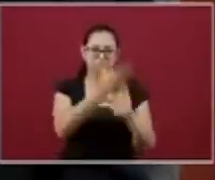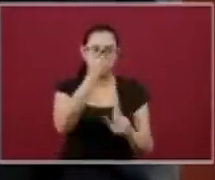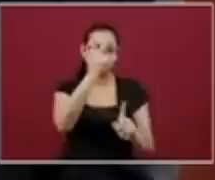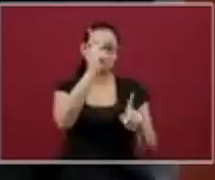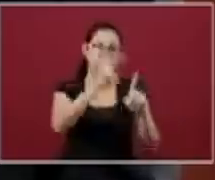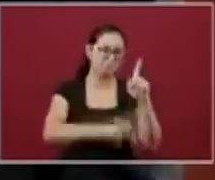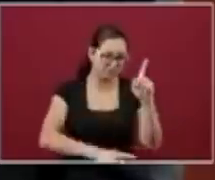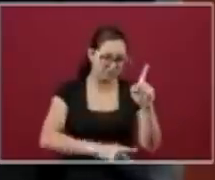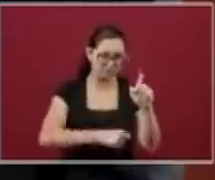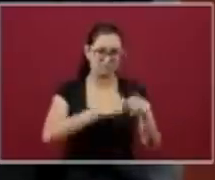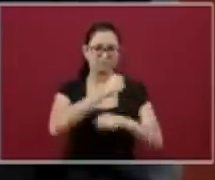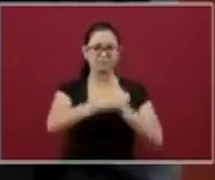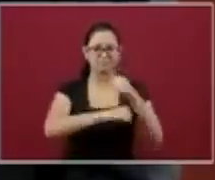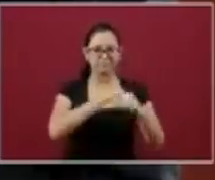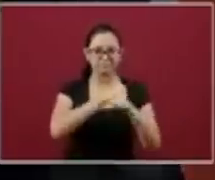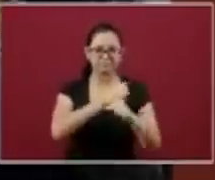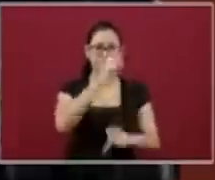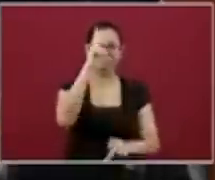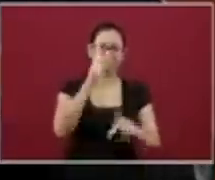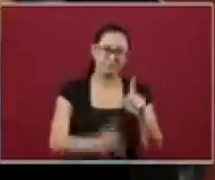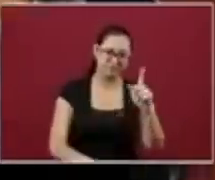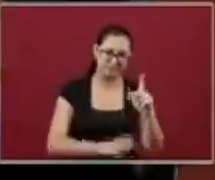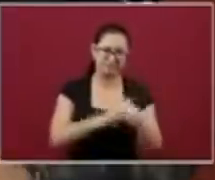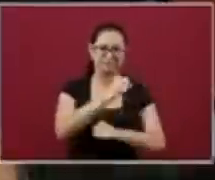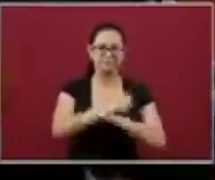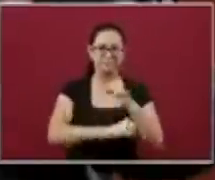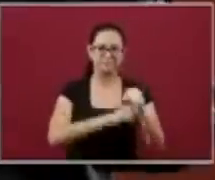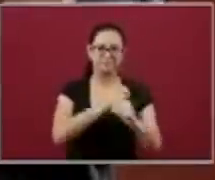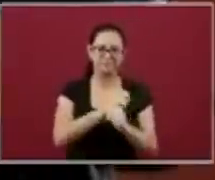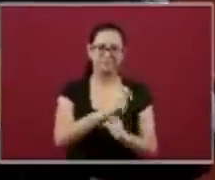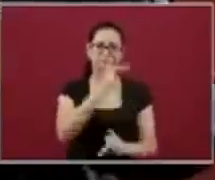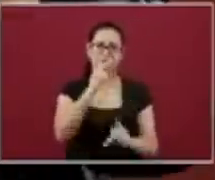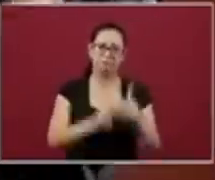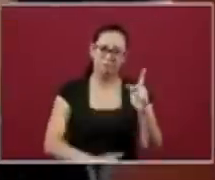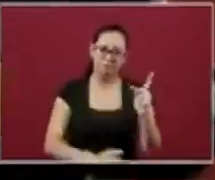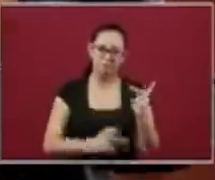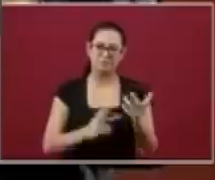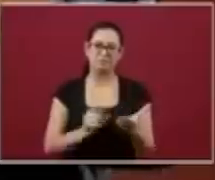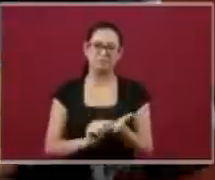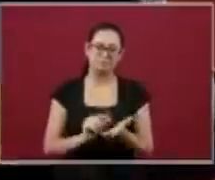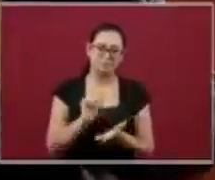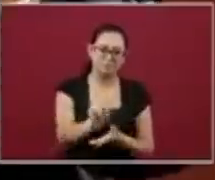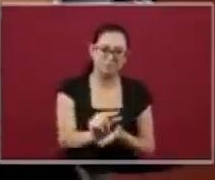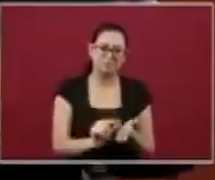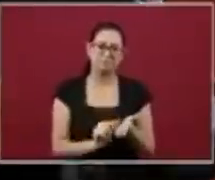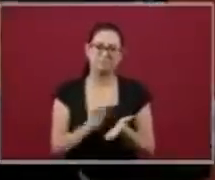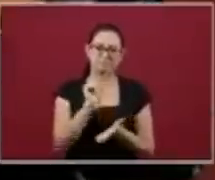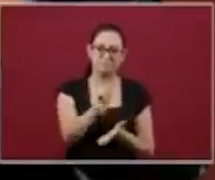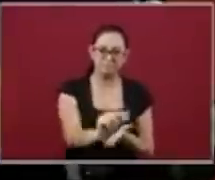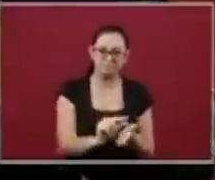año con año. Sí. Había que estarles